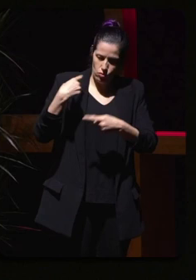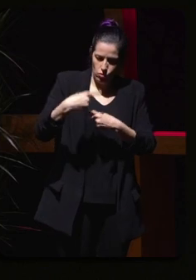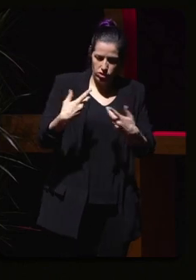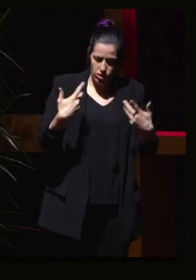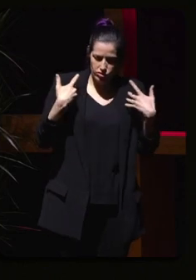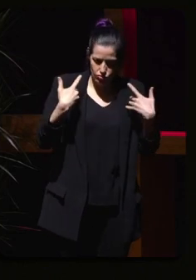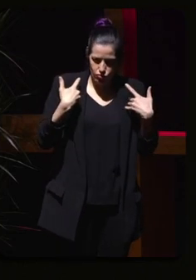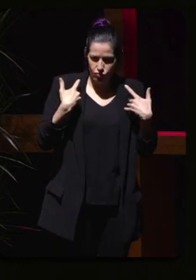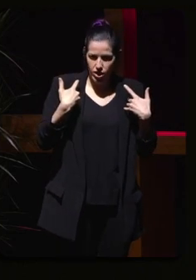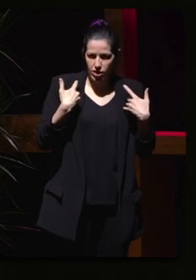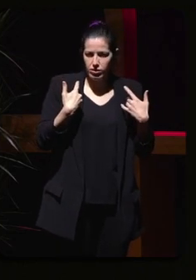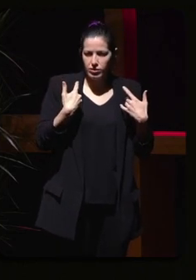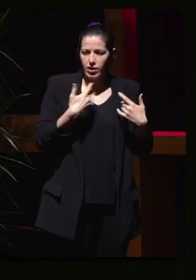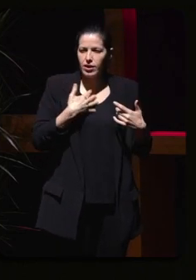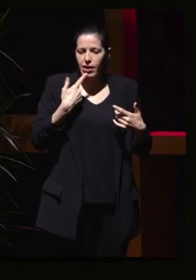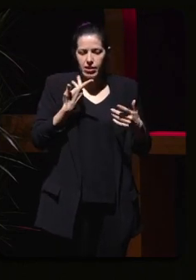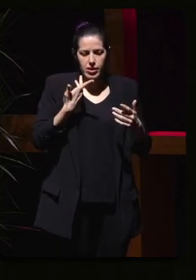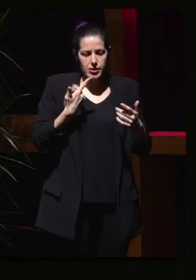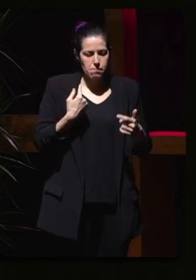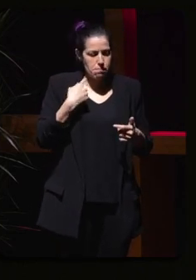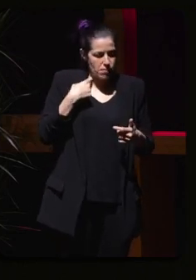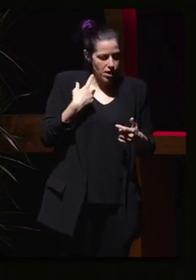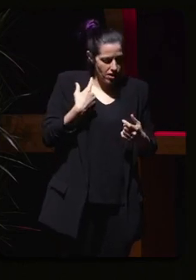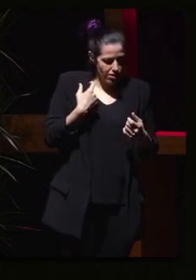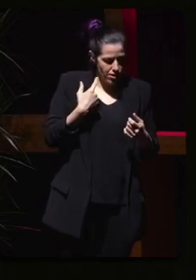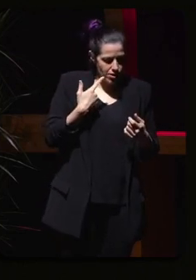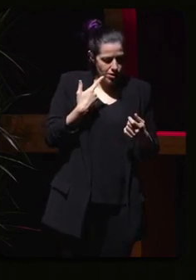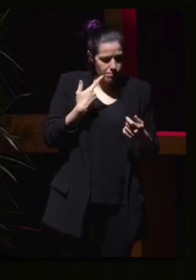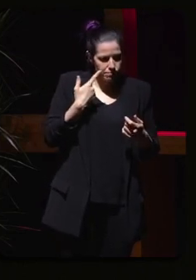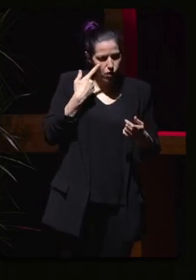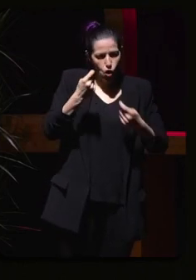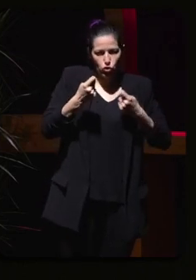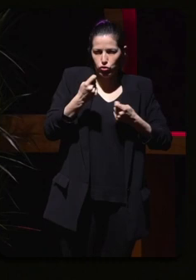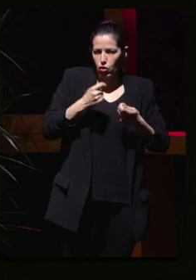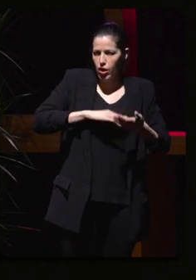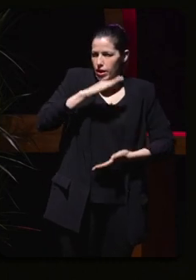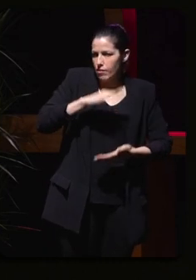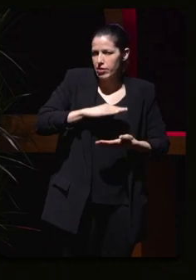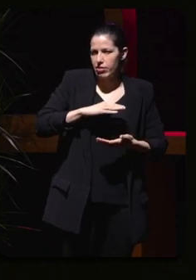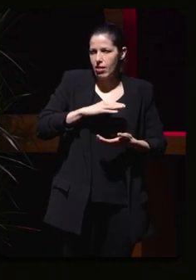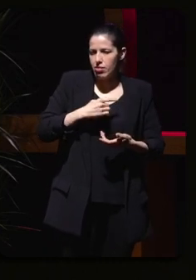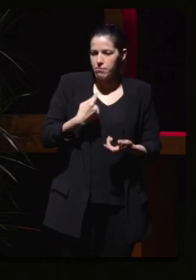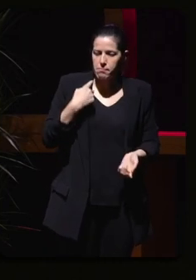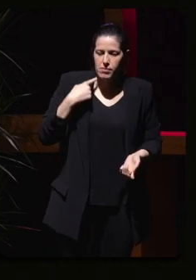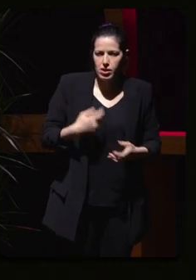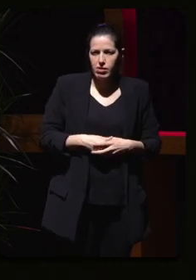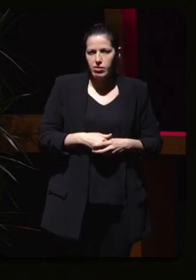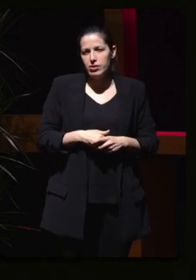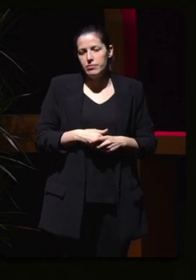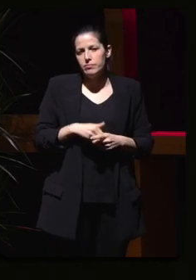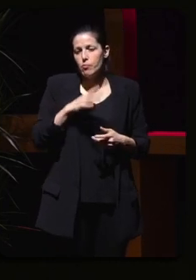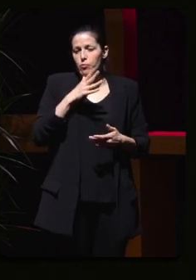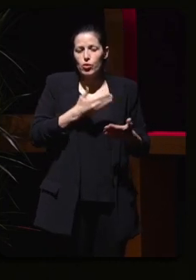pierde su capacidad de control de los poderes político y mediático, porque en realidad esa es la